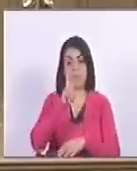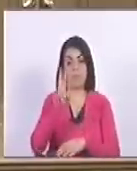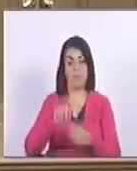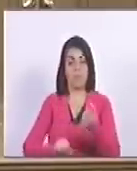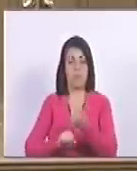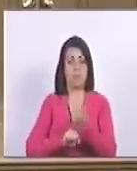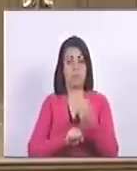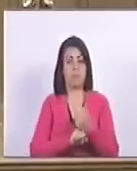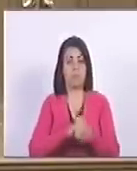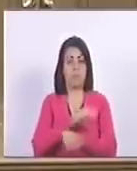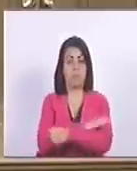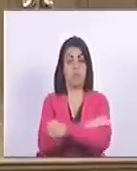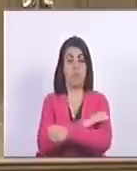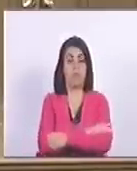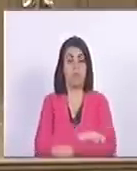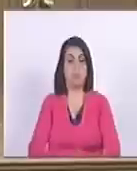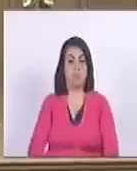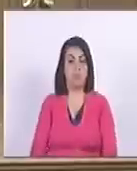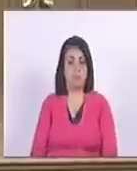una oposición